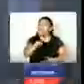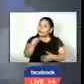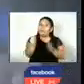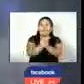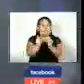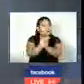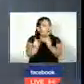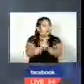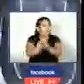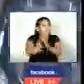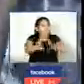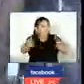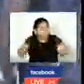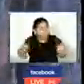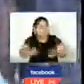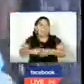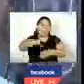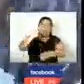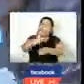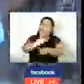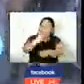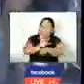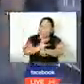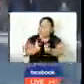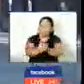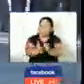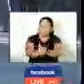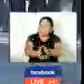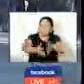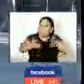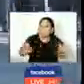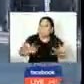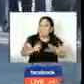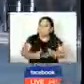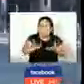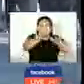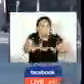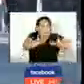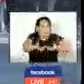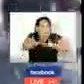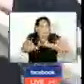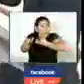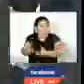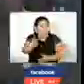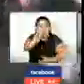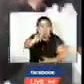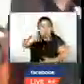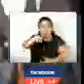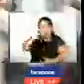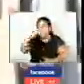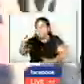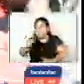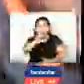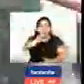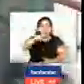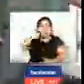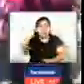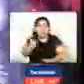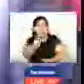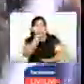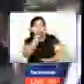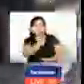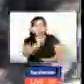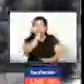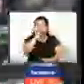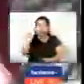por ejemplo, Guatemala también los ha tenido, caravanas de dos, tres, cuatro mil personas. Nosotros en El Salvador no los hemos